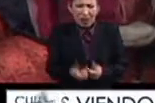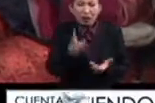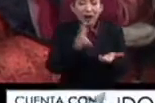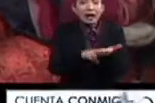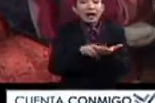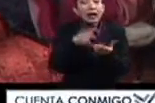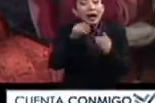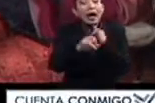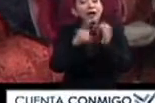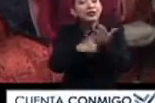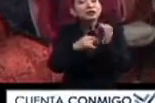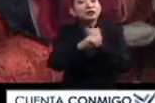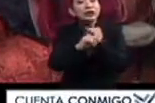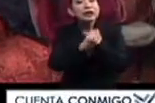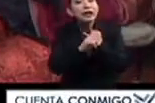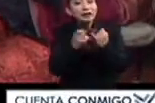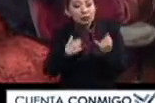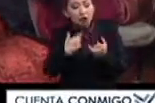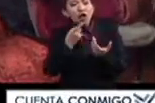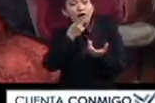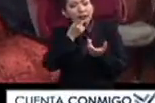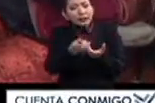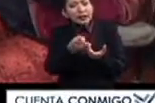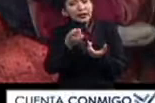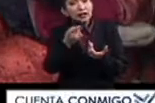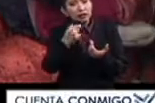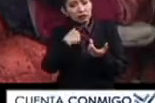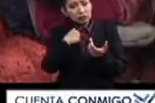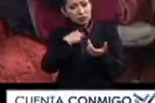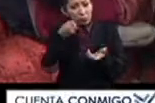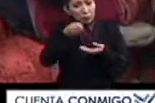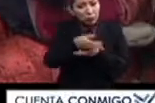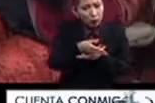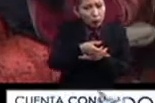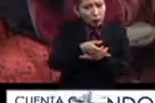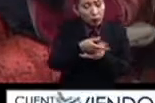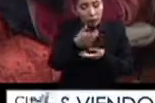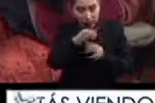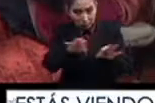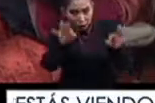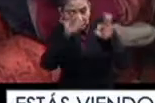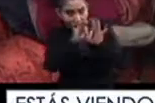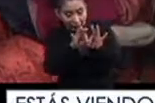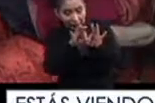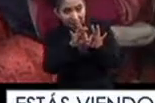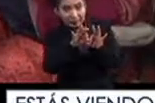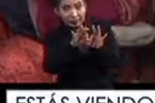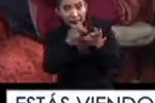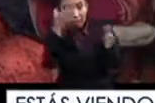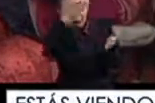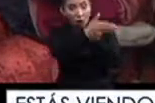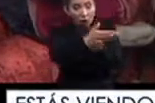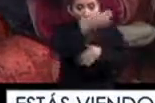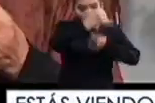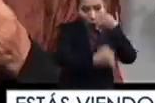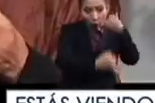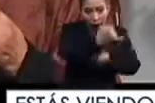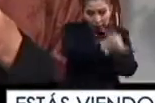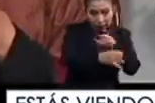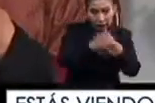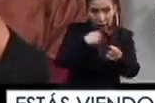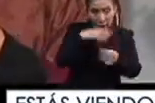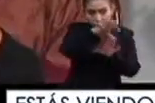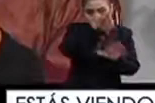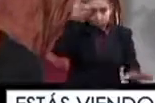¿qué tenemos que decir? ¿Es muy importante el Me Too o que Kavanaugh entre como juez de la Suprema Corte y que